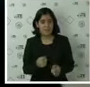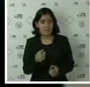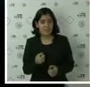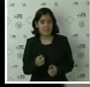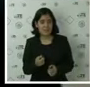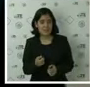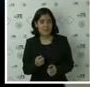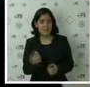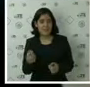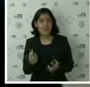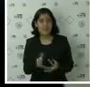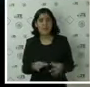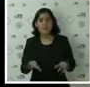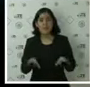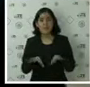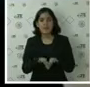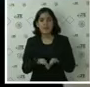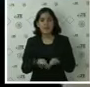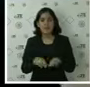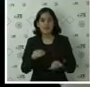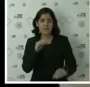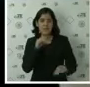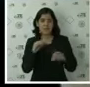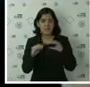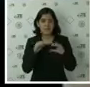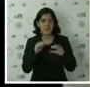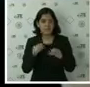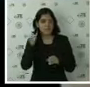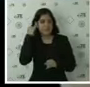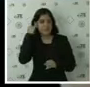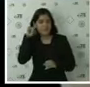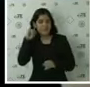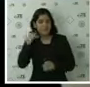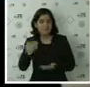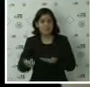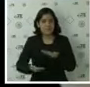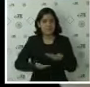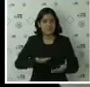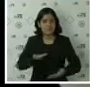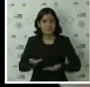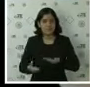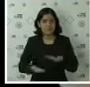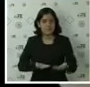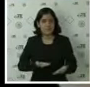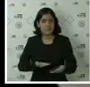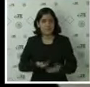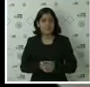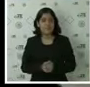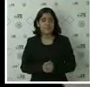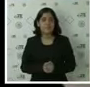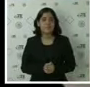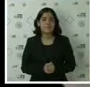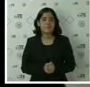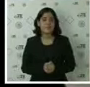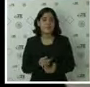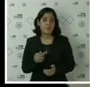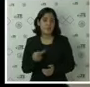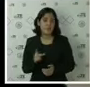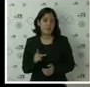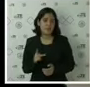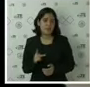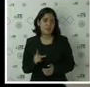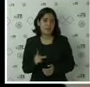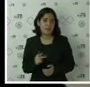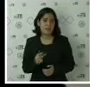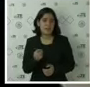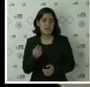ideas, y se puede llevar a cabo tal y como lo estamos haciendo, pero ya llevar a cabo el ejercicio de